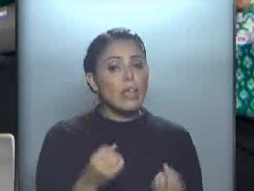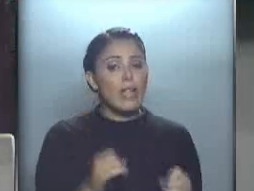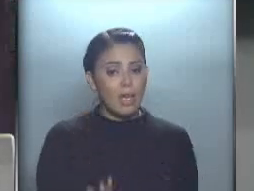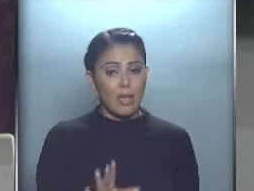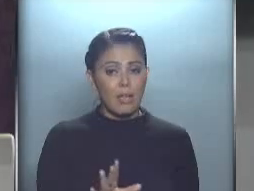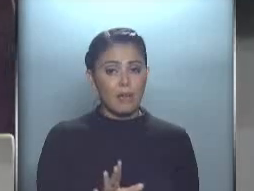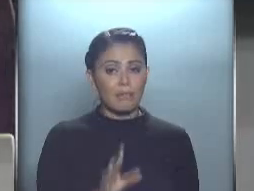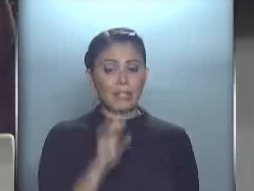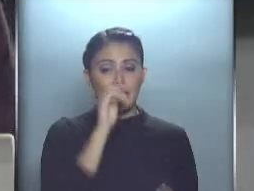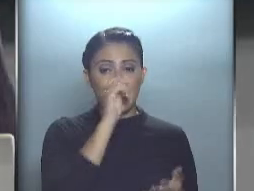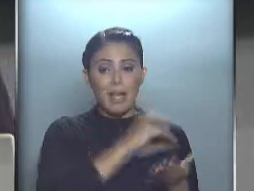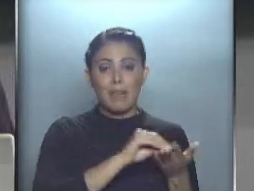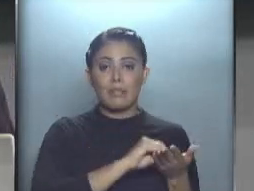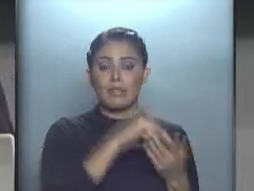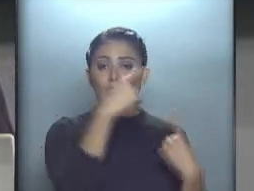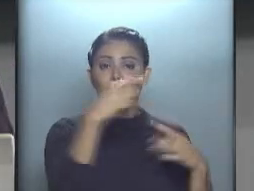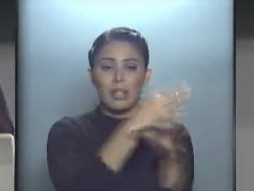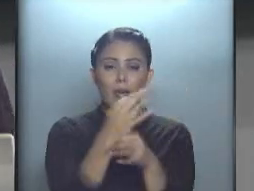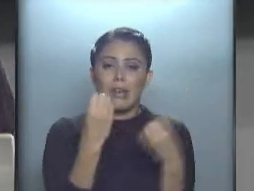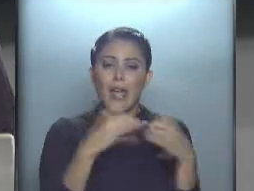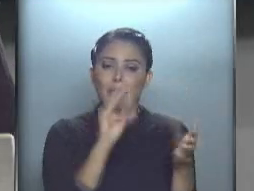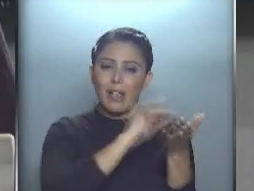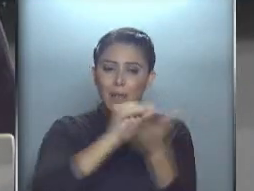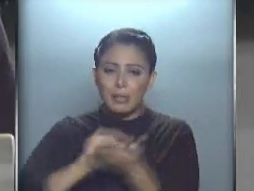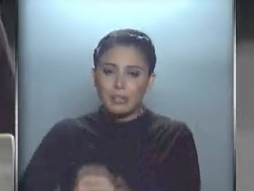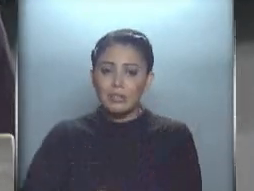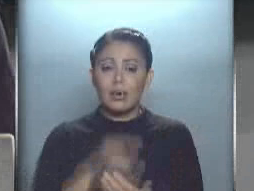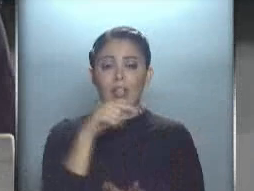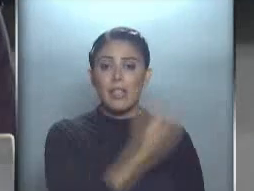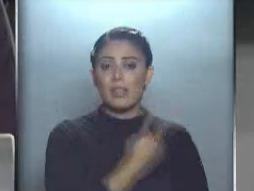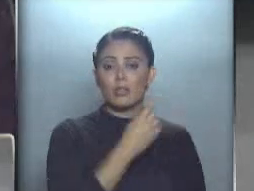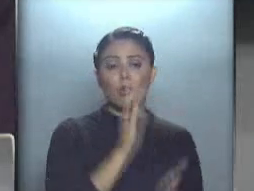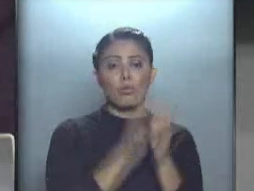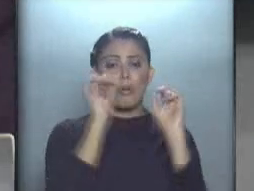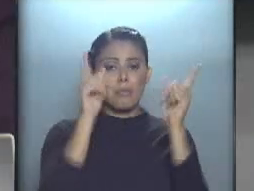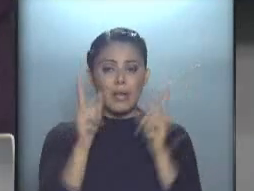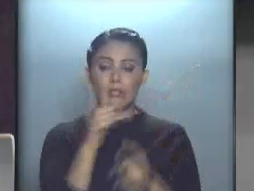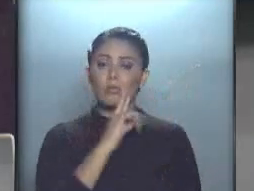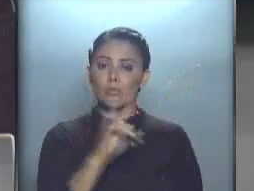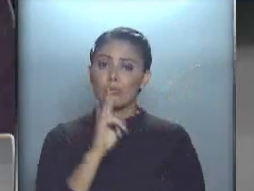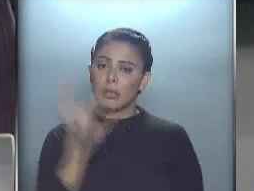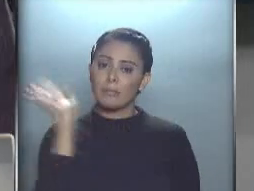actividad administrativa en las escuelas y son los directivos y los maestros los que se van a tener que